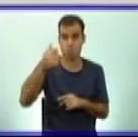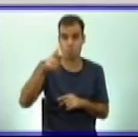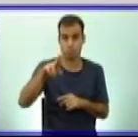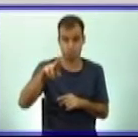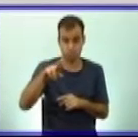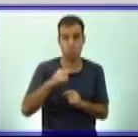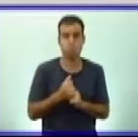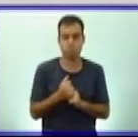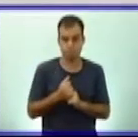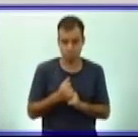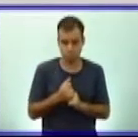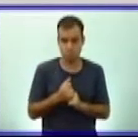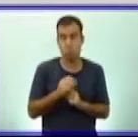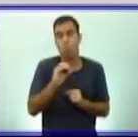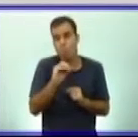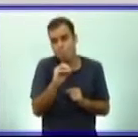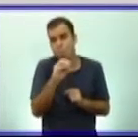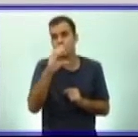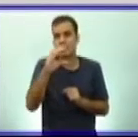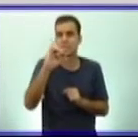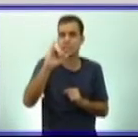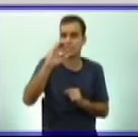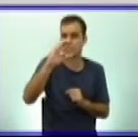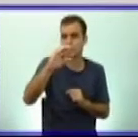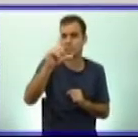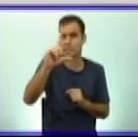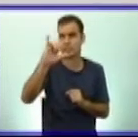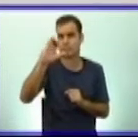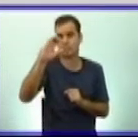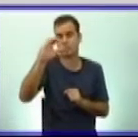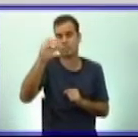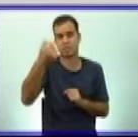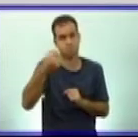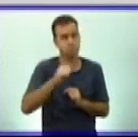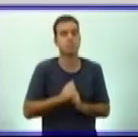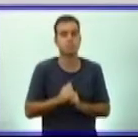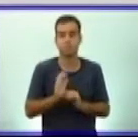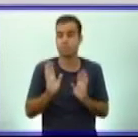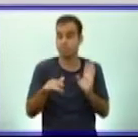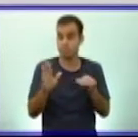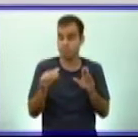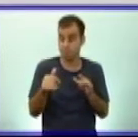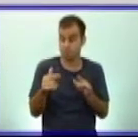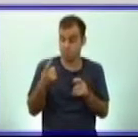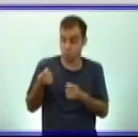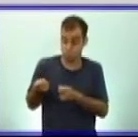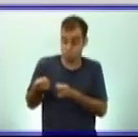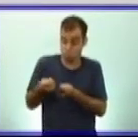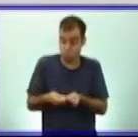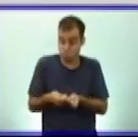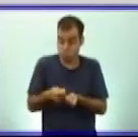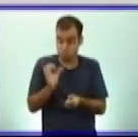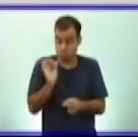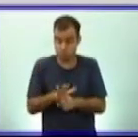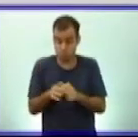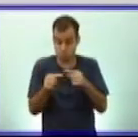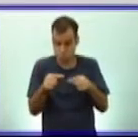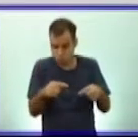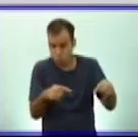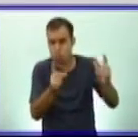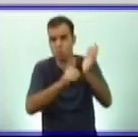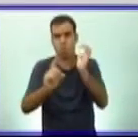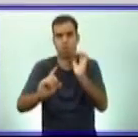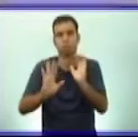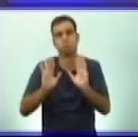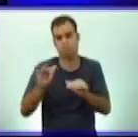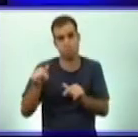sus componentes o su valor depende exclusivamente de la inductancia instalada en el circuito y de la capacidad.